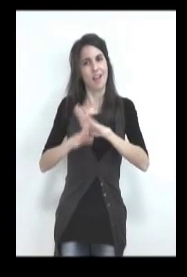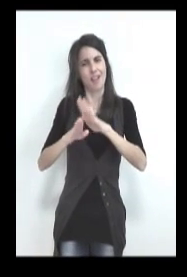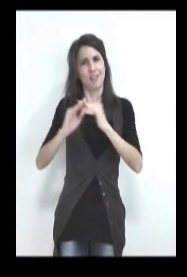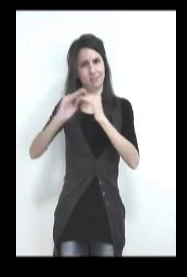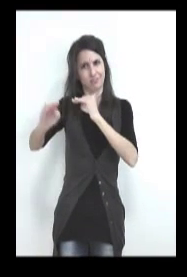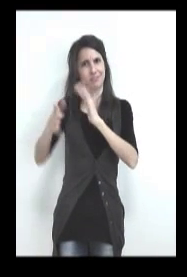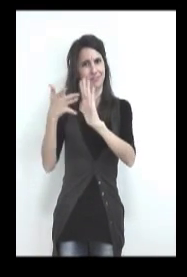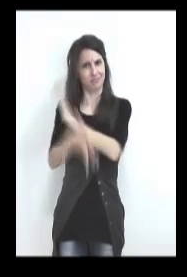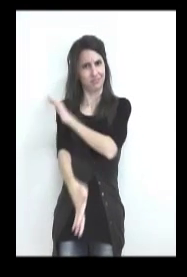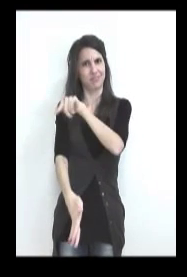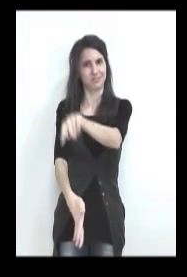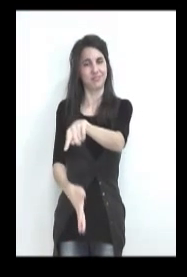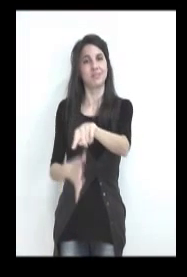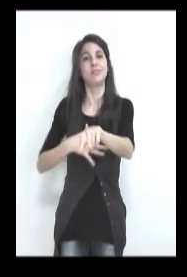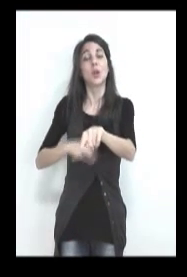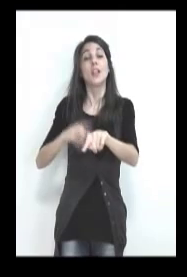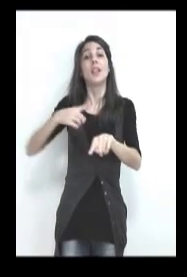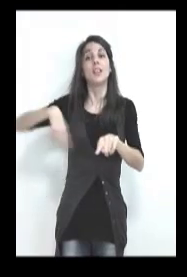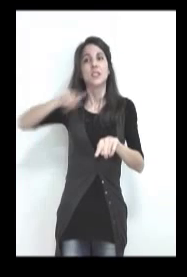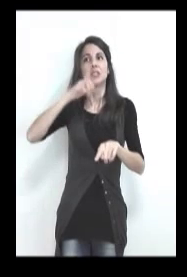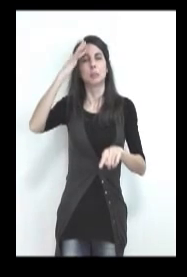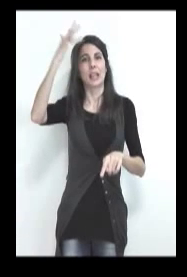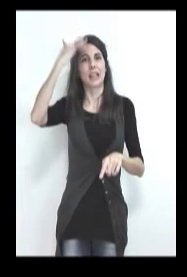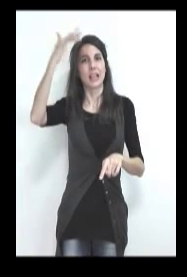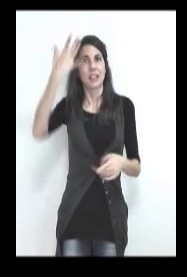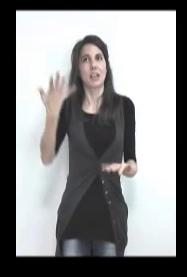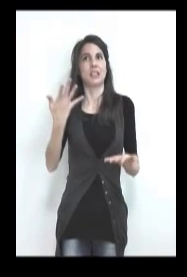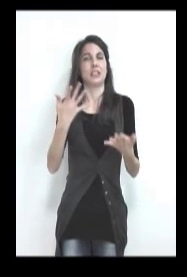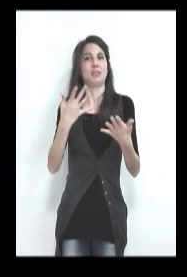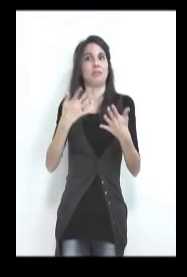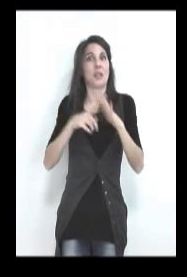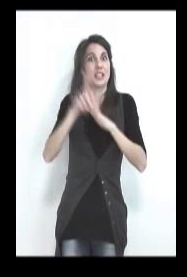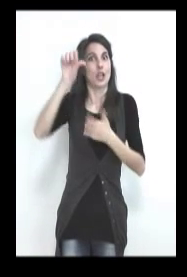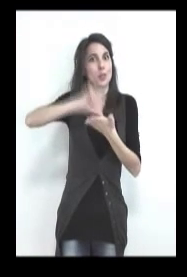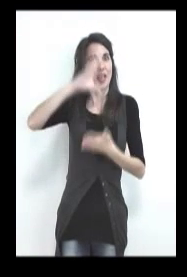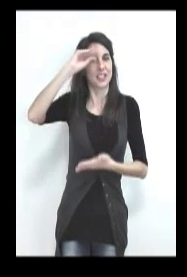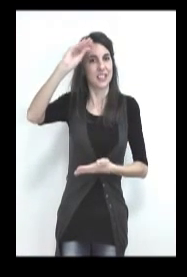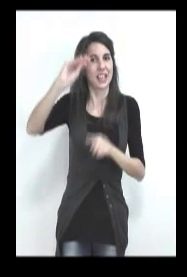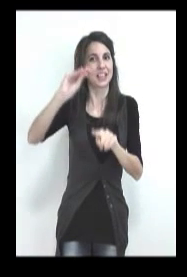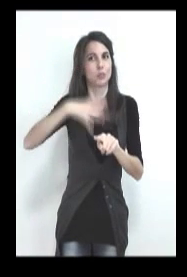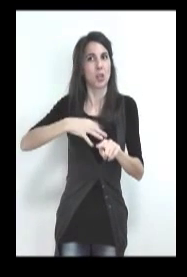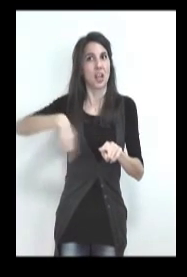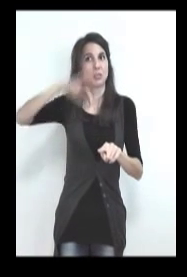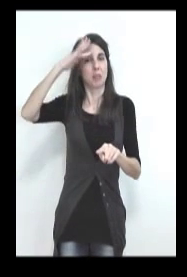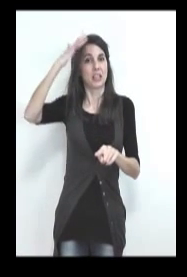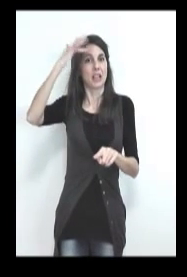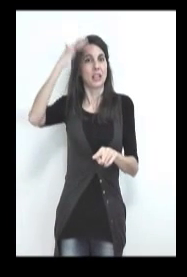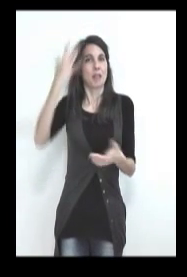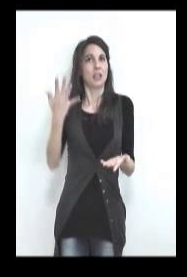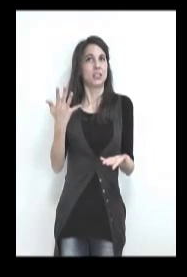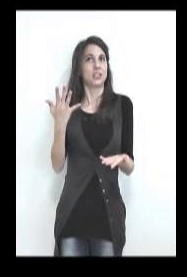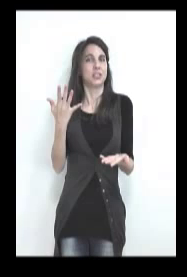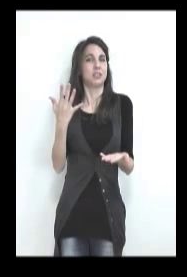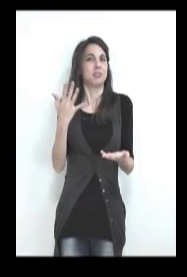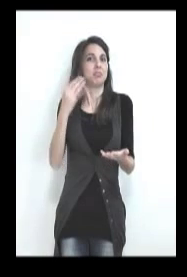muy probablemente todas nuestras expectativas, se decía también, en el desarrollo de las ciudades inteligentes no solamente no sean una burbuja, sino que pueda